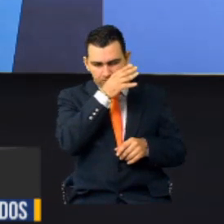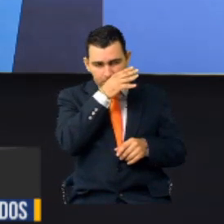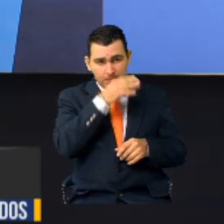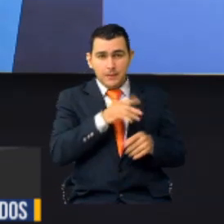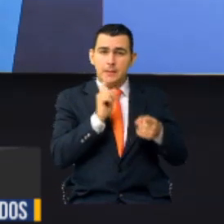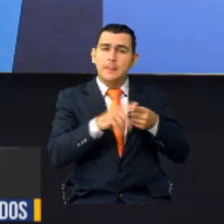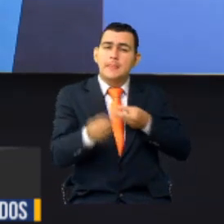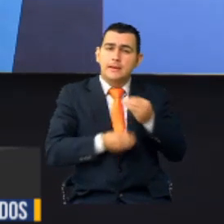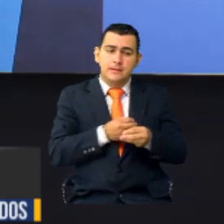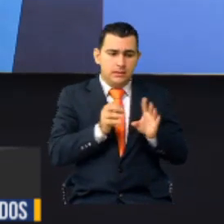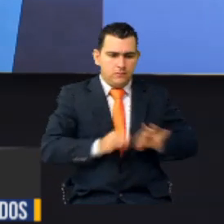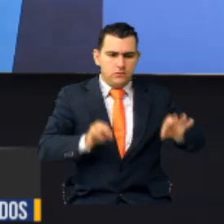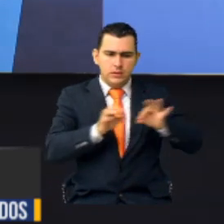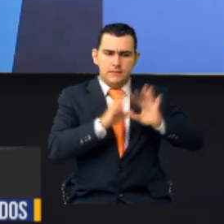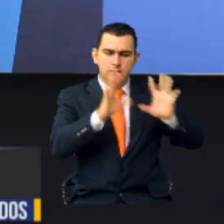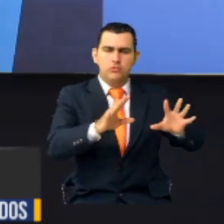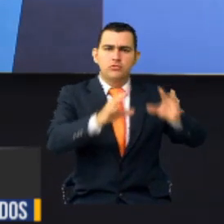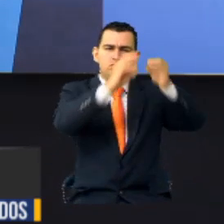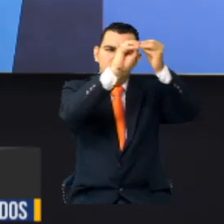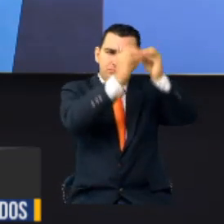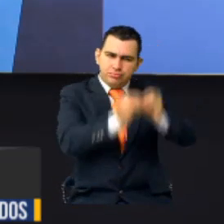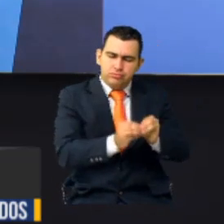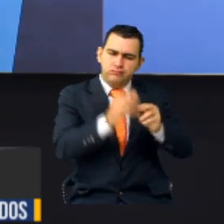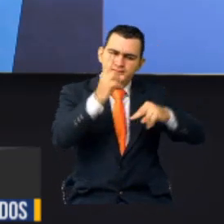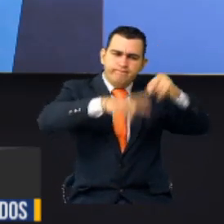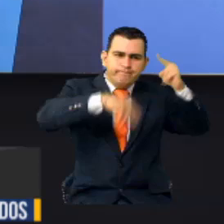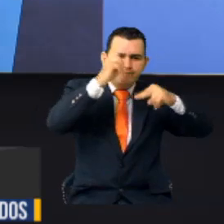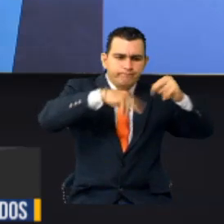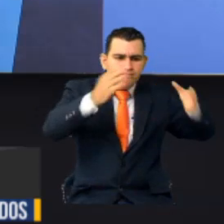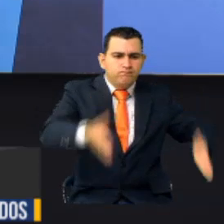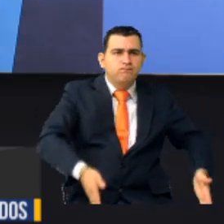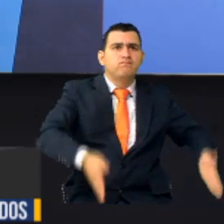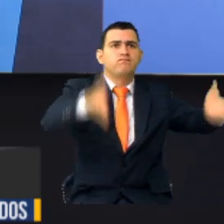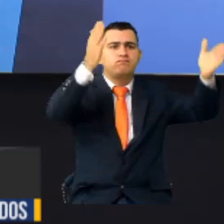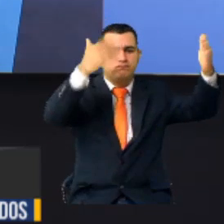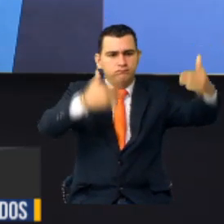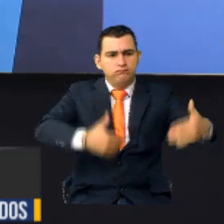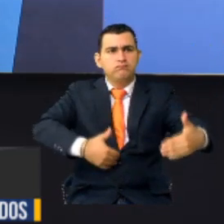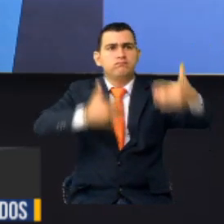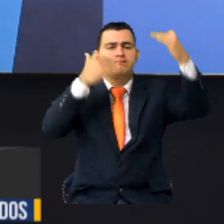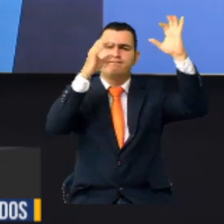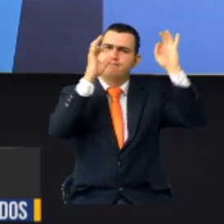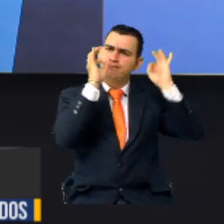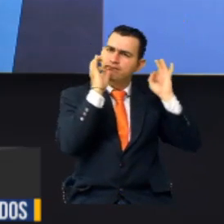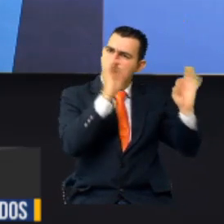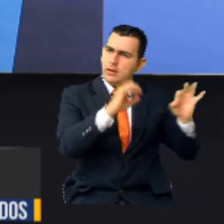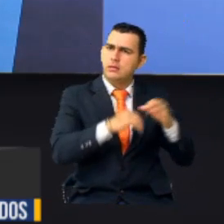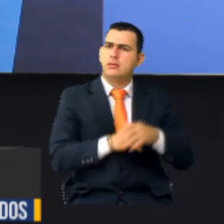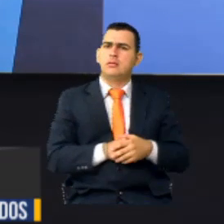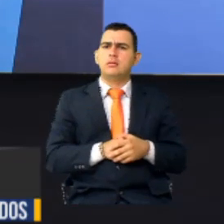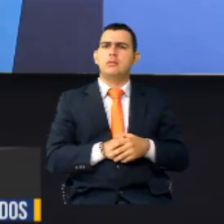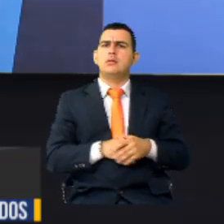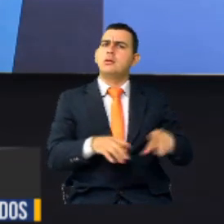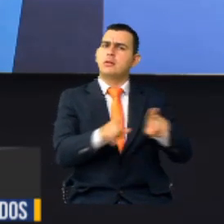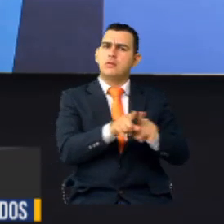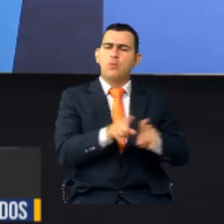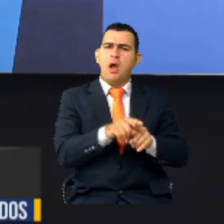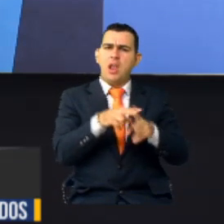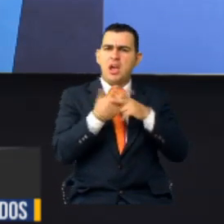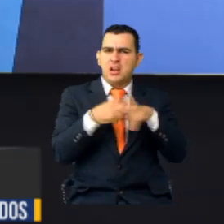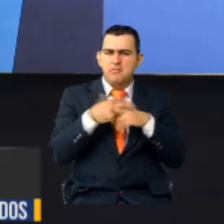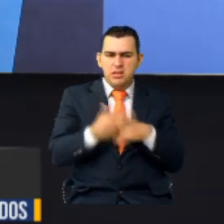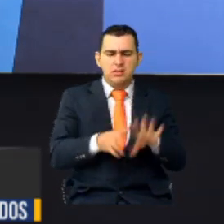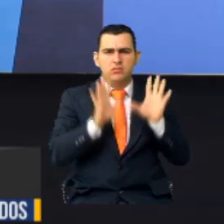hacer una infraestructura que esté acorde con la funcionalidad que requiere una escuela que es agropecuaria, es darle las herramientas, dotarlo